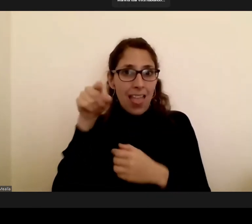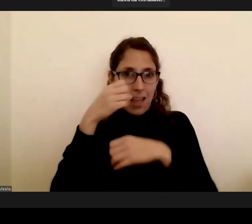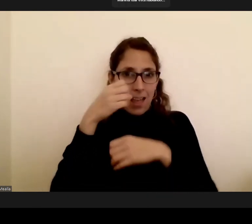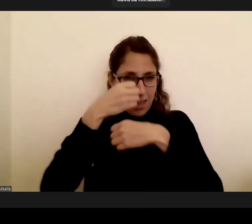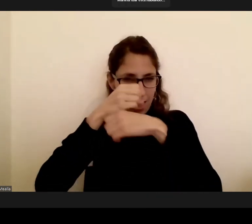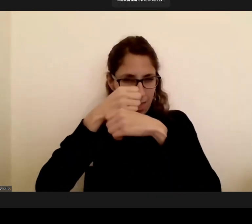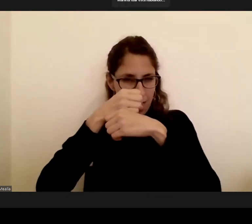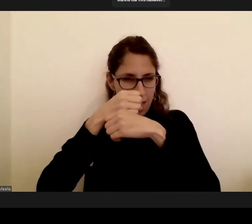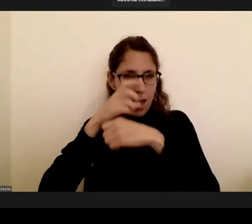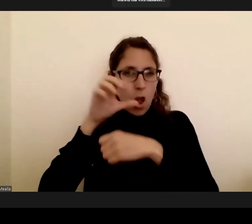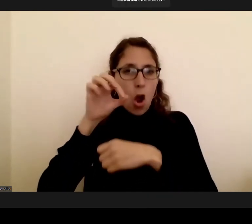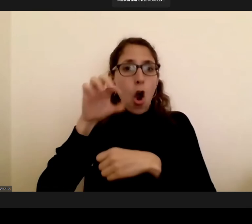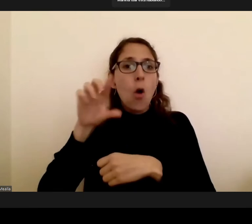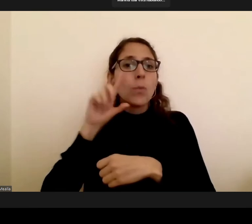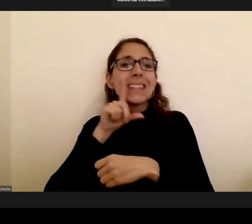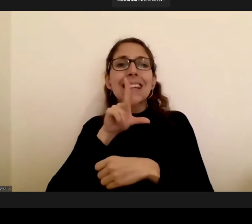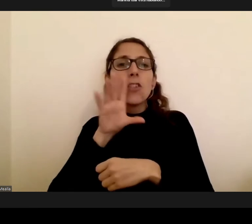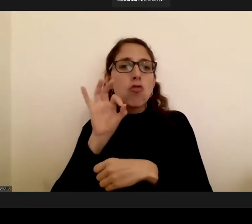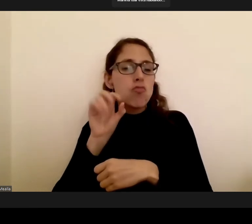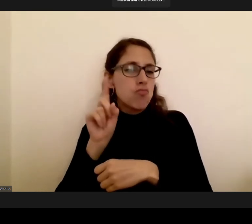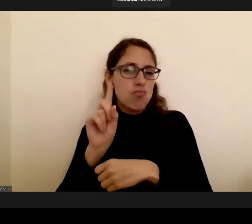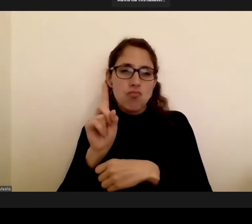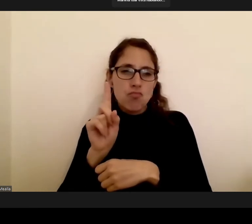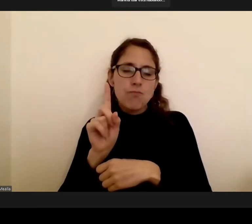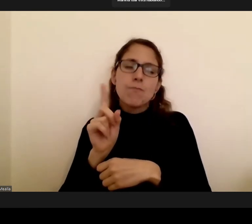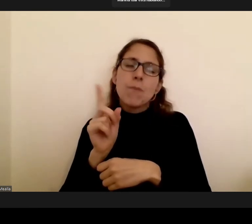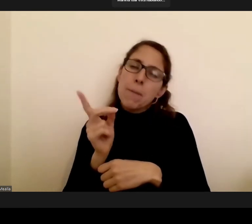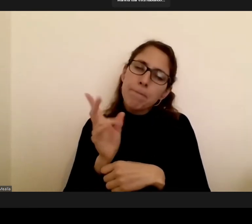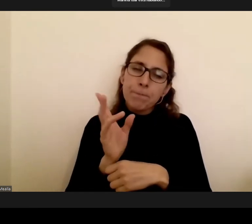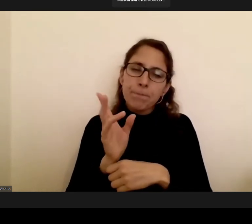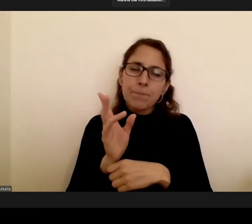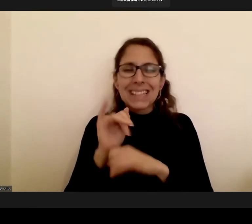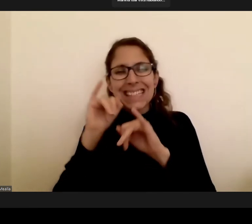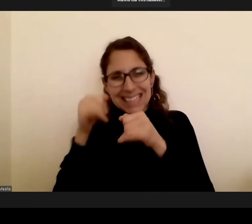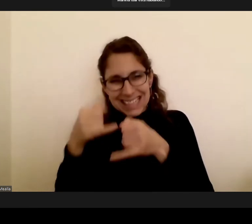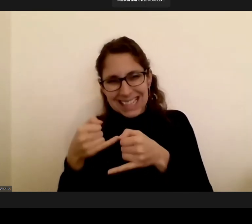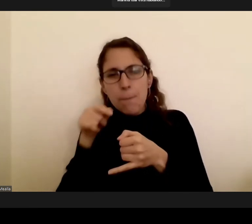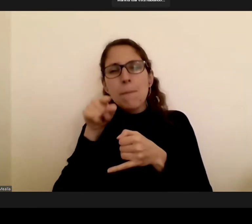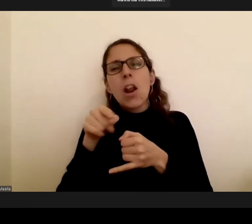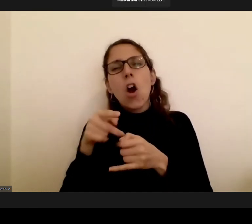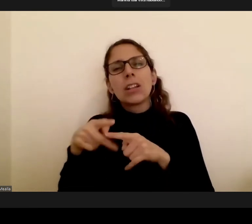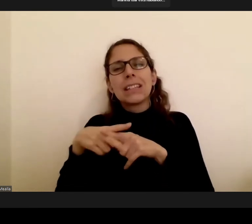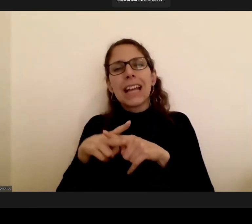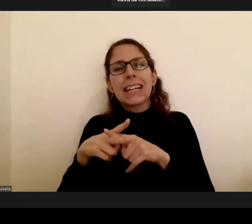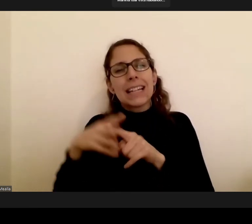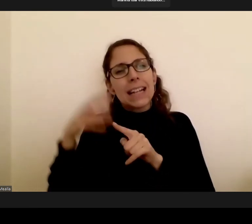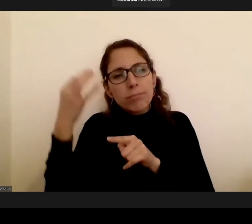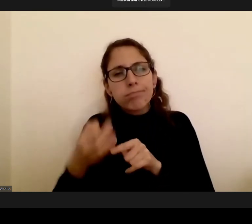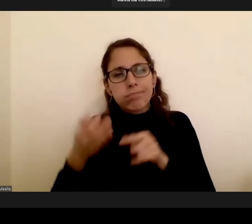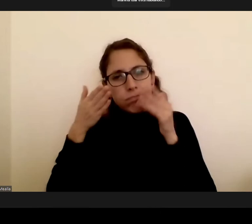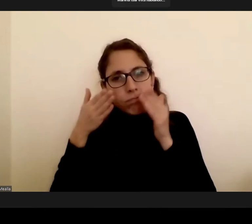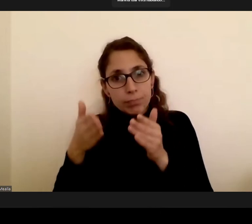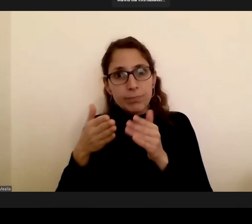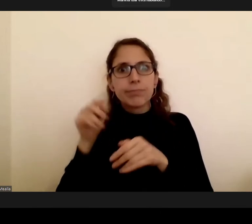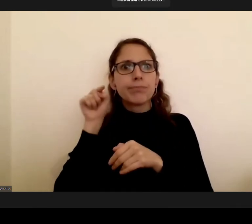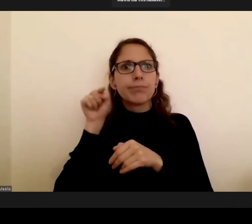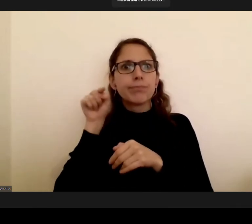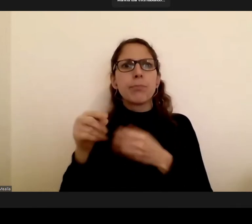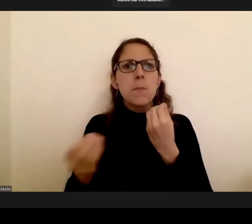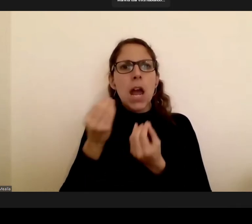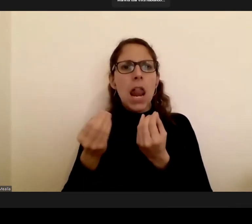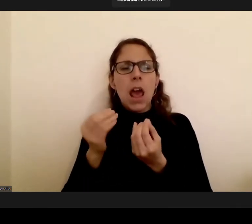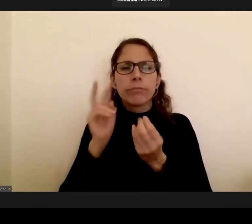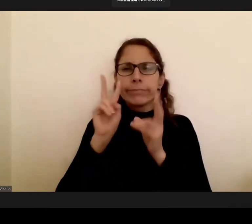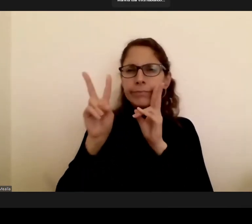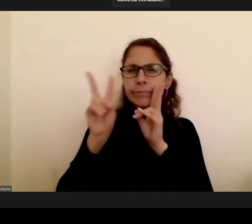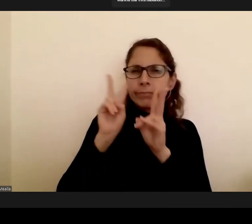óptico, en realidad estamos usando el microscopio óptico porque es una técnica especial. Es una técnica especial para observar una estructura que tiene